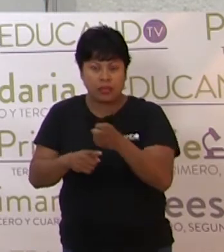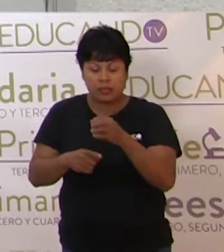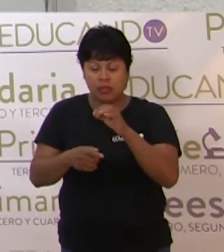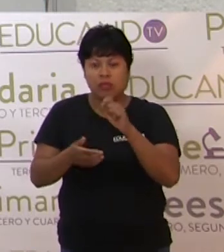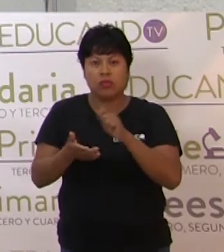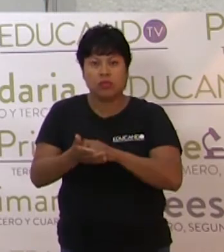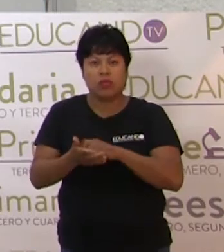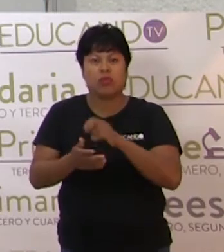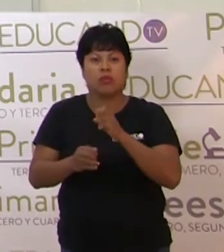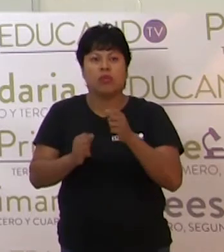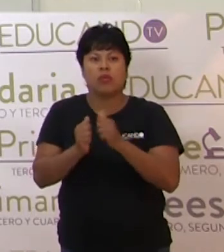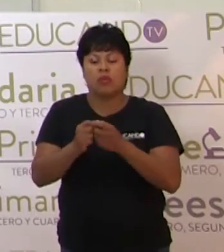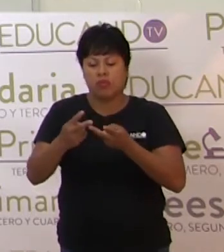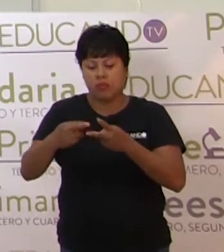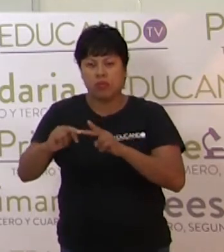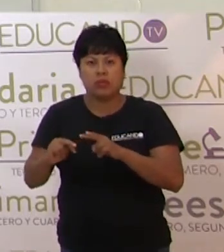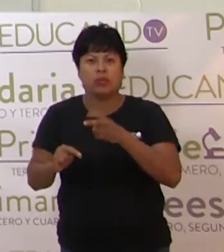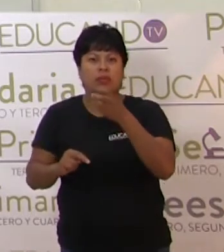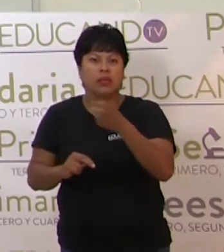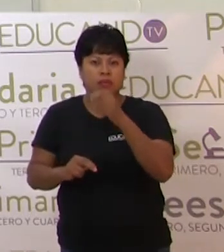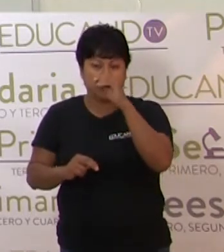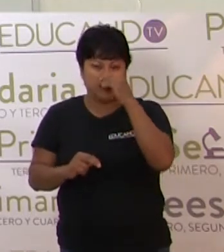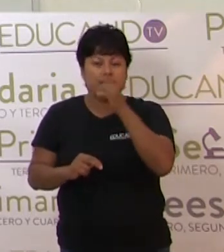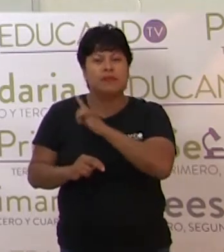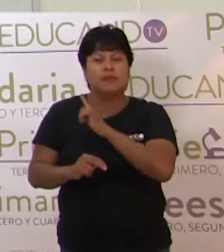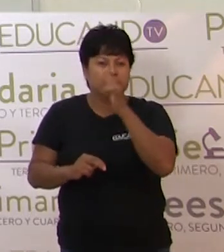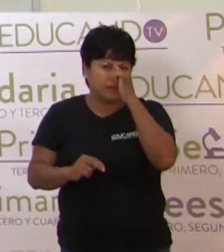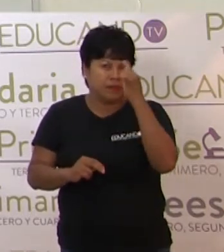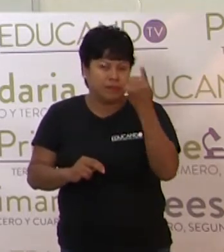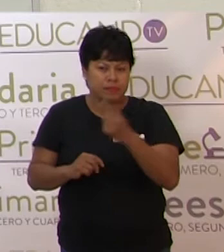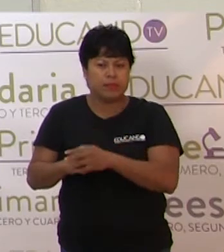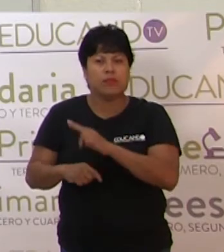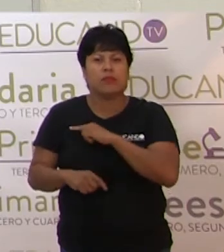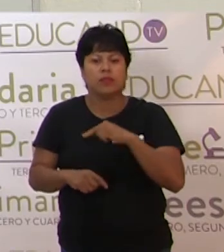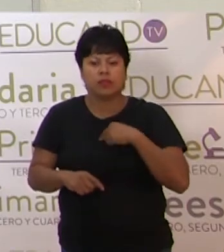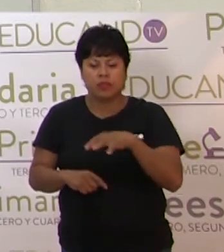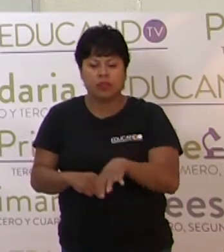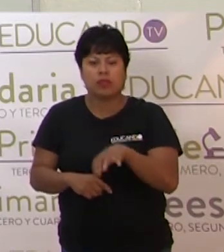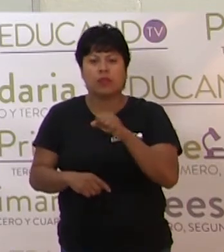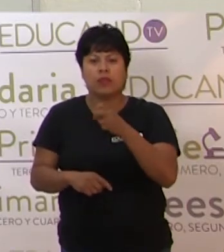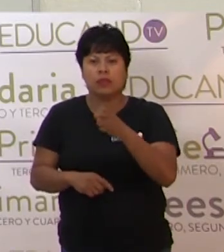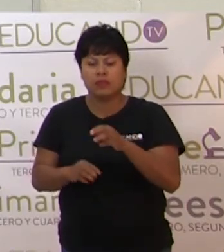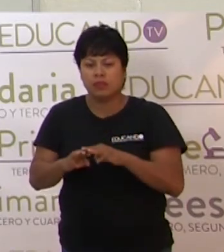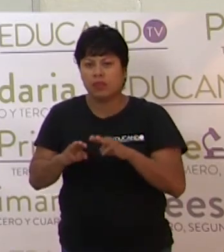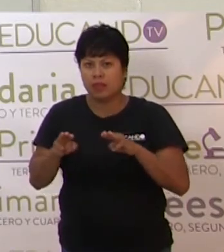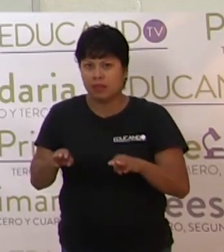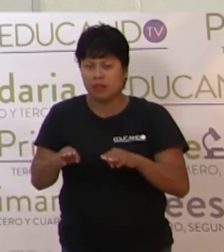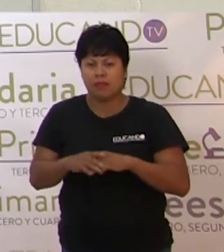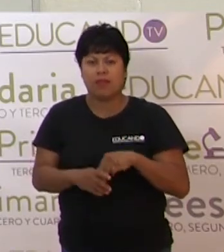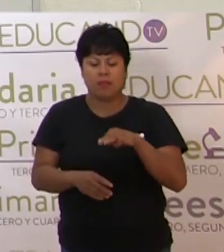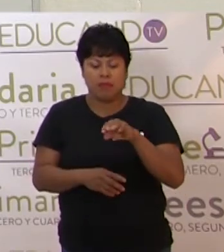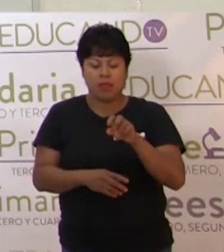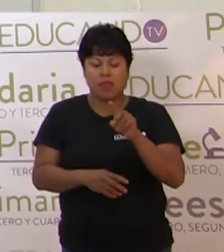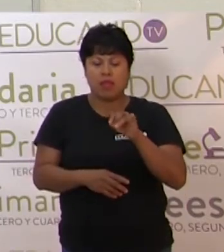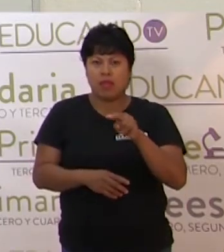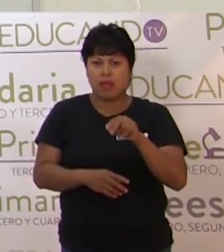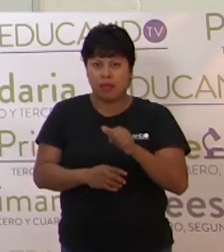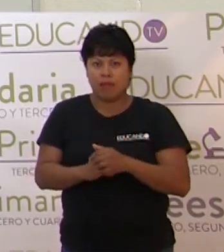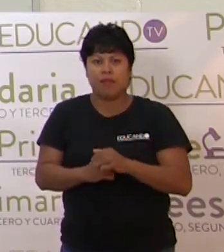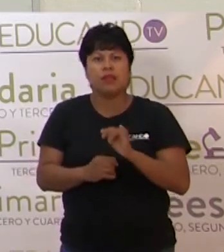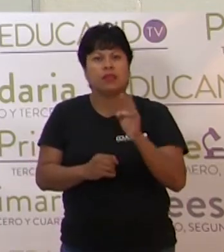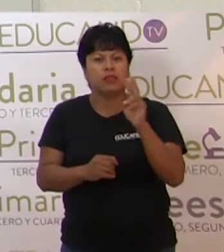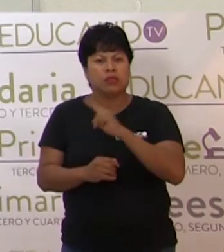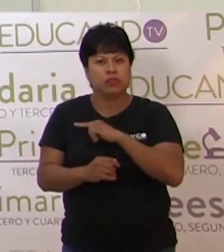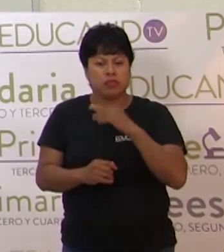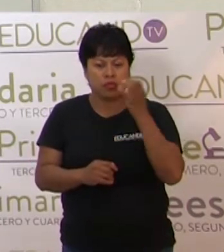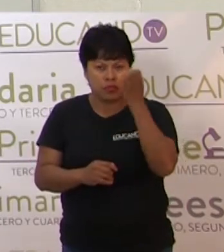con el vértice opuesto y así simplemente así tan fácil obtenemos nuestras medianas si observamos en el